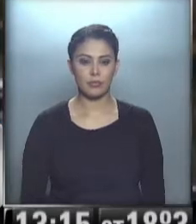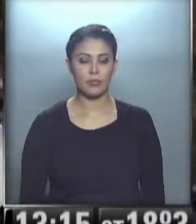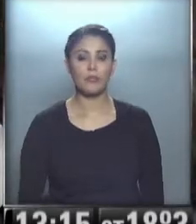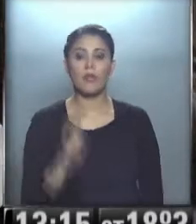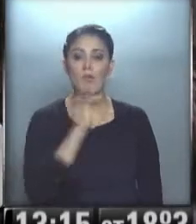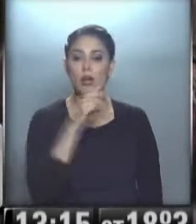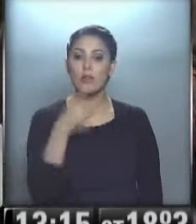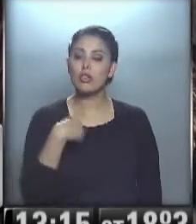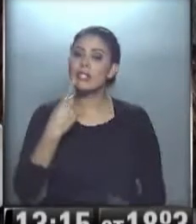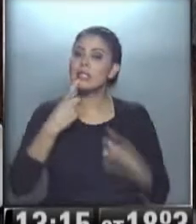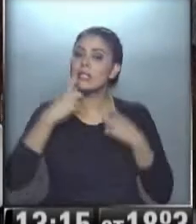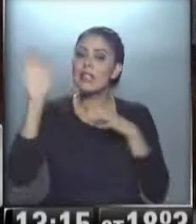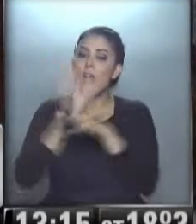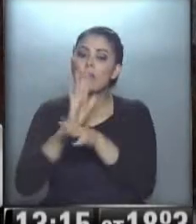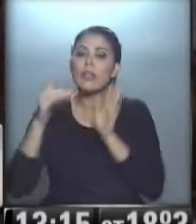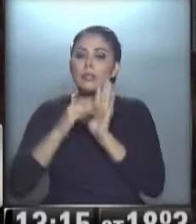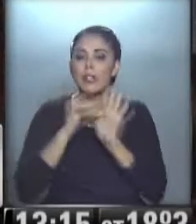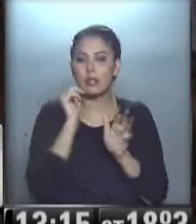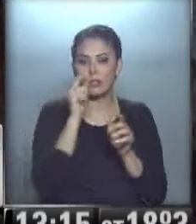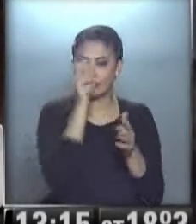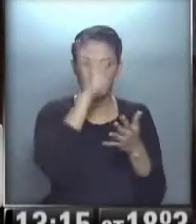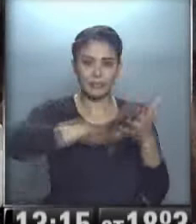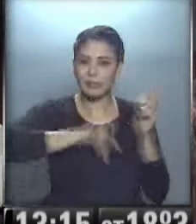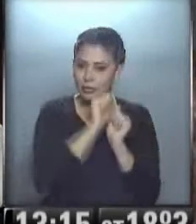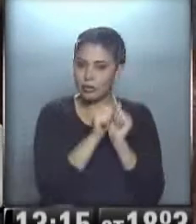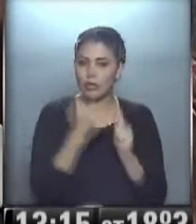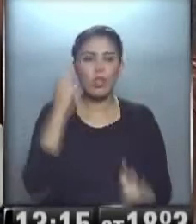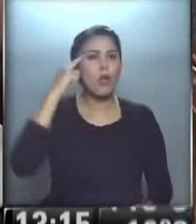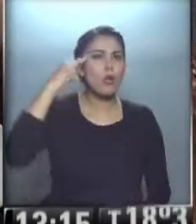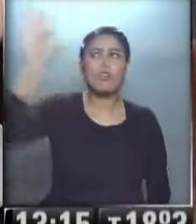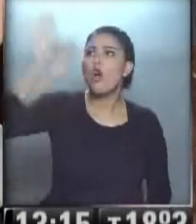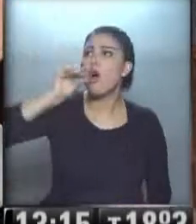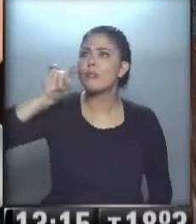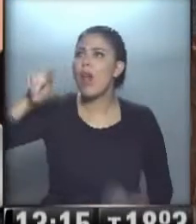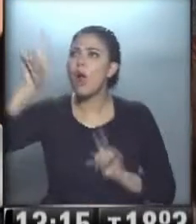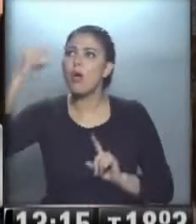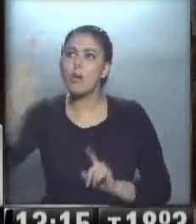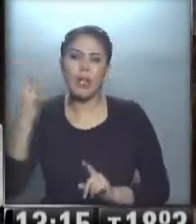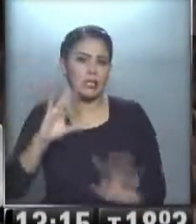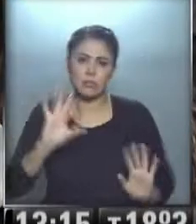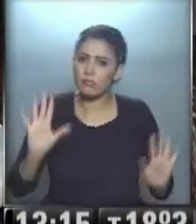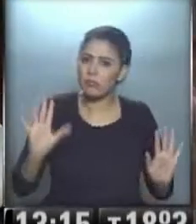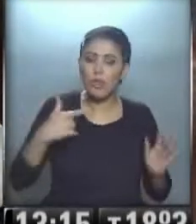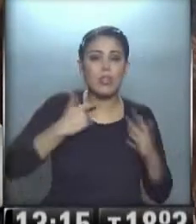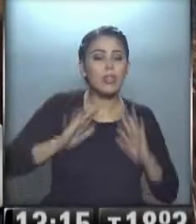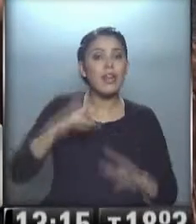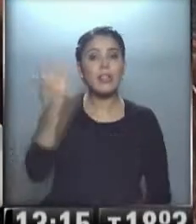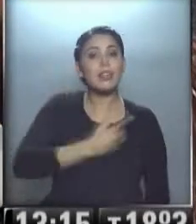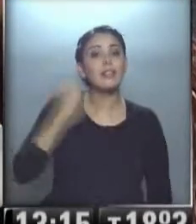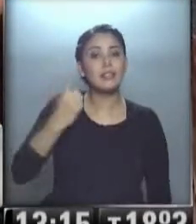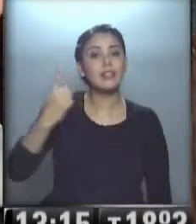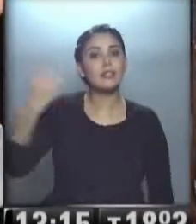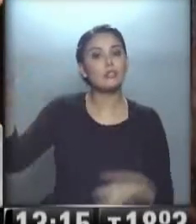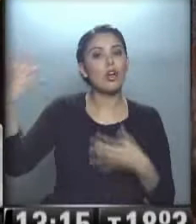un personaje en función de la historia. Y no tomé ningún referente en particular, sino me dejé dirigir por